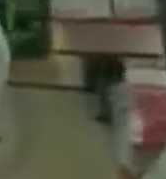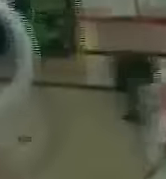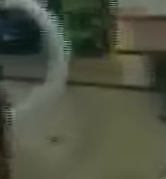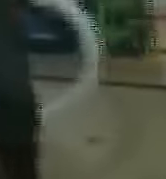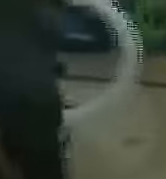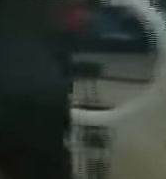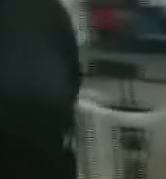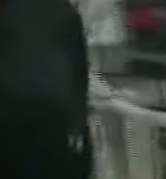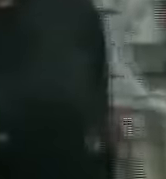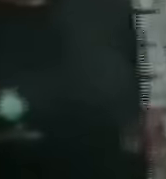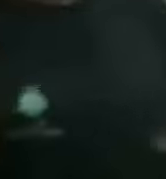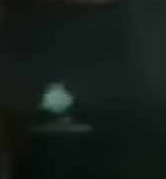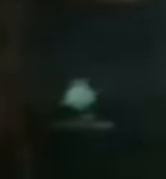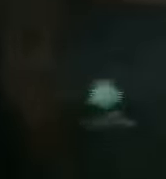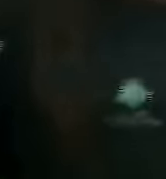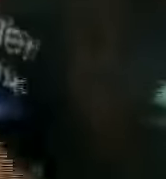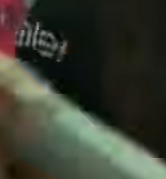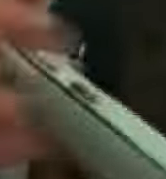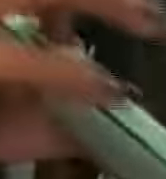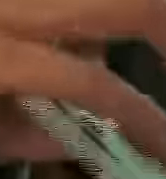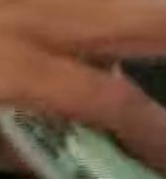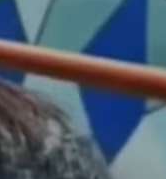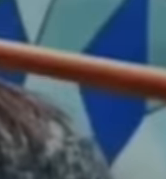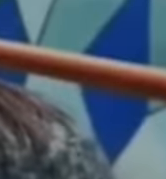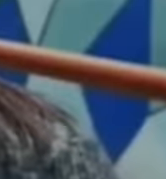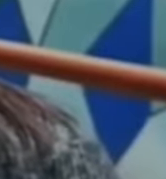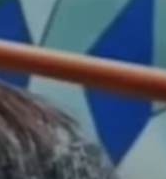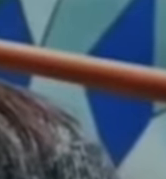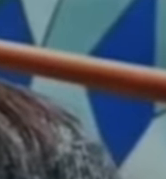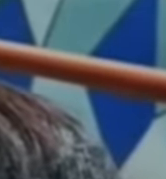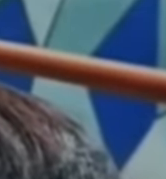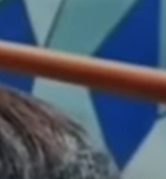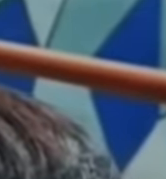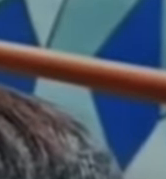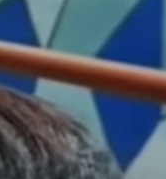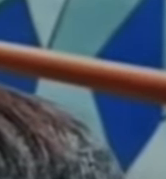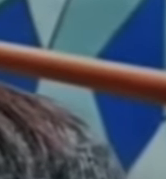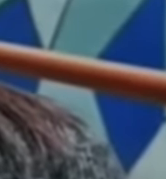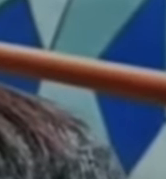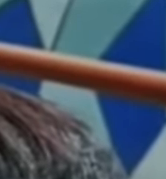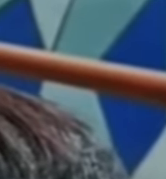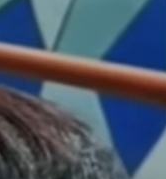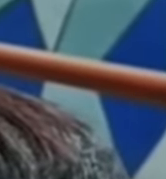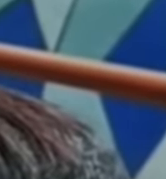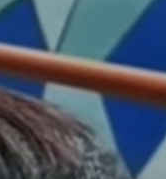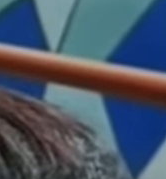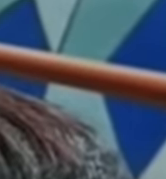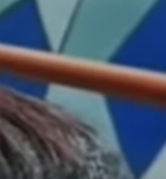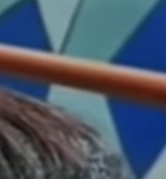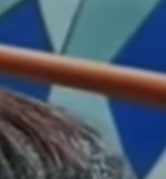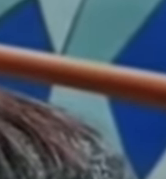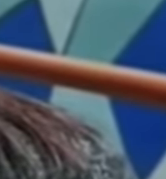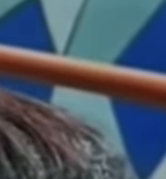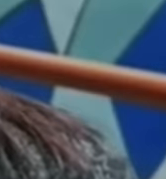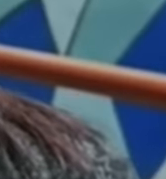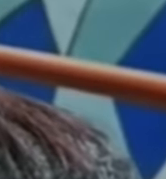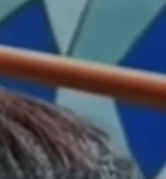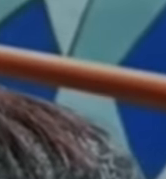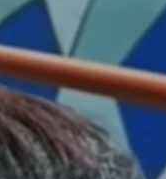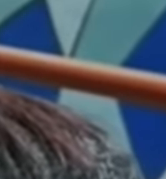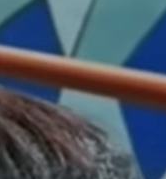No quiero volver a pasar esto. O sea, no quisiera volver a pasar esto, ni para mí ni para nadie. Que vuelvan otra vez a suceder estas